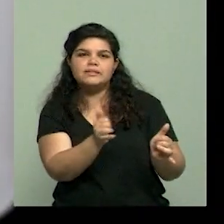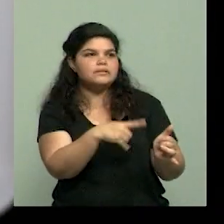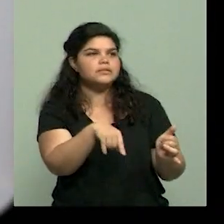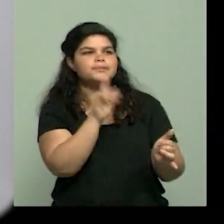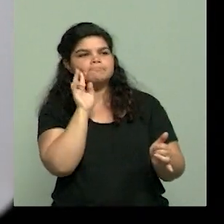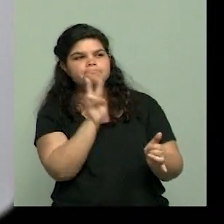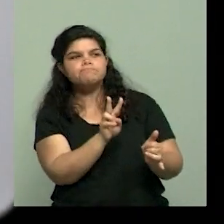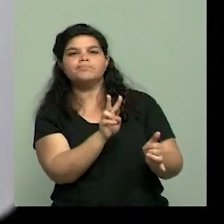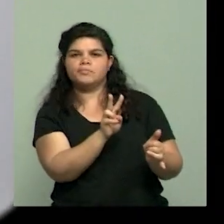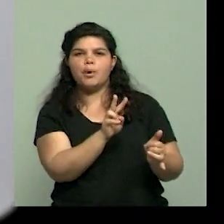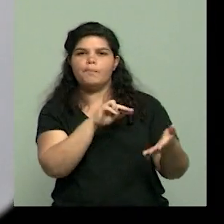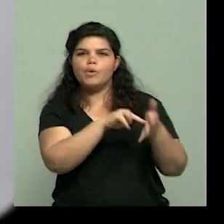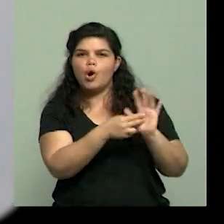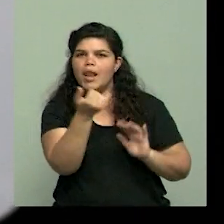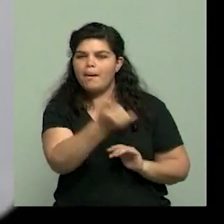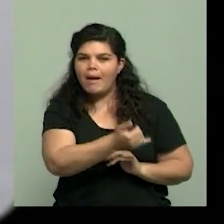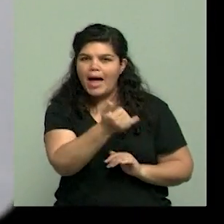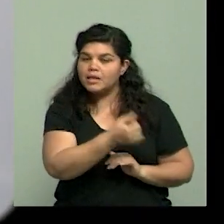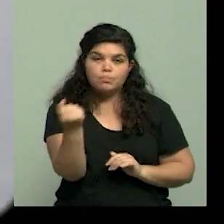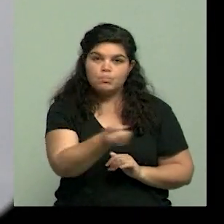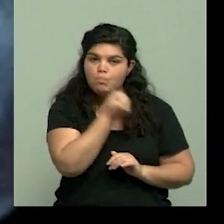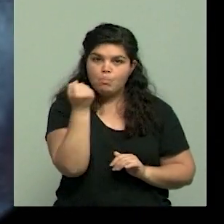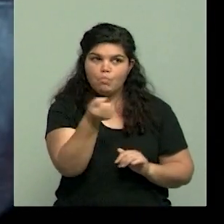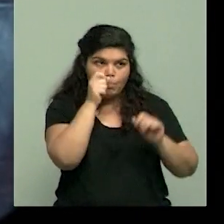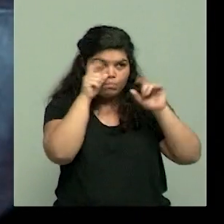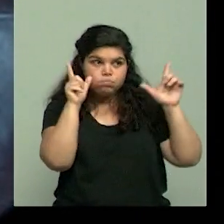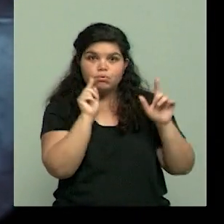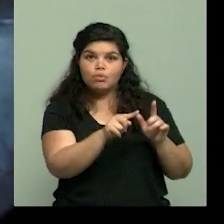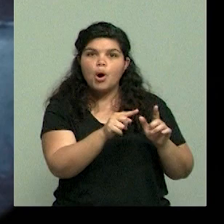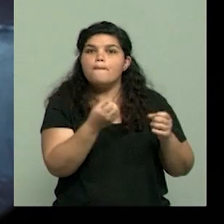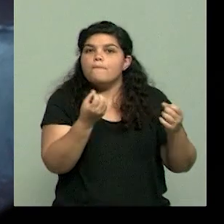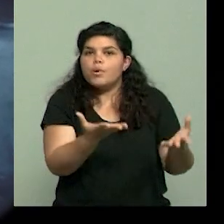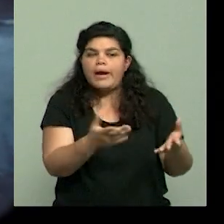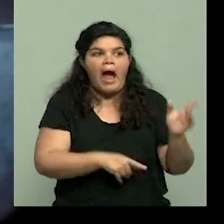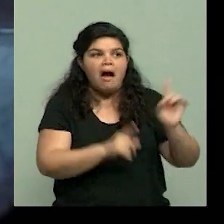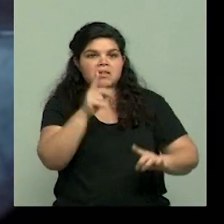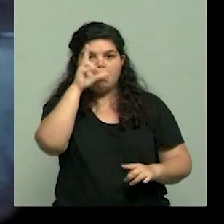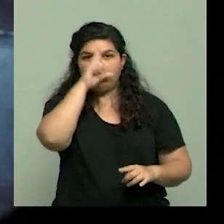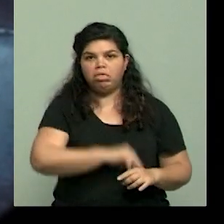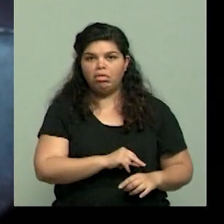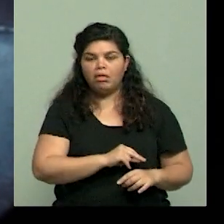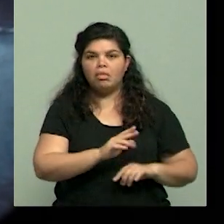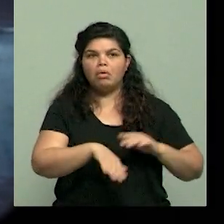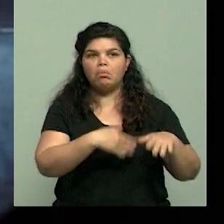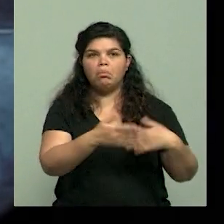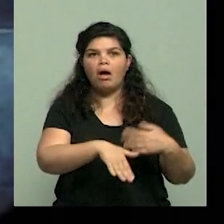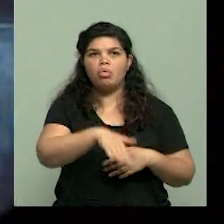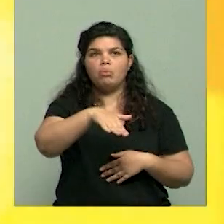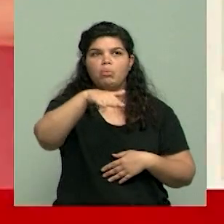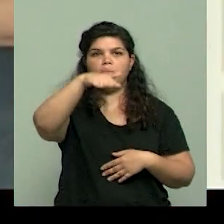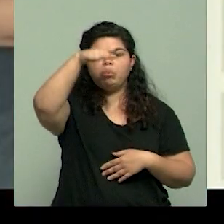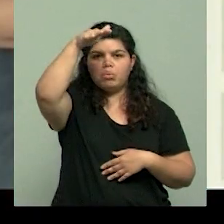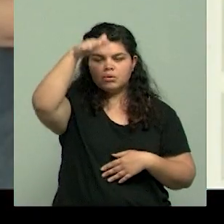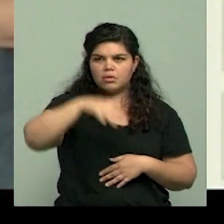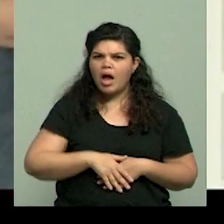son tratadas, se pueden extender hasta largos periodos, hasta la adultez inclusive. ¿Adultos pueden tener